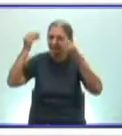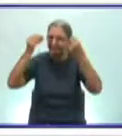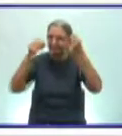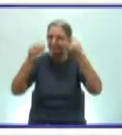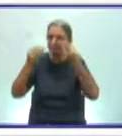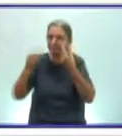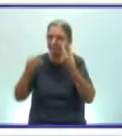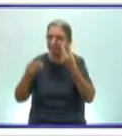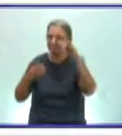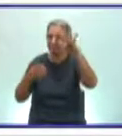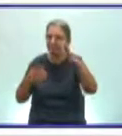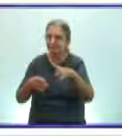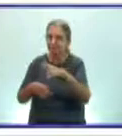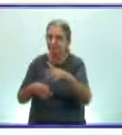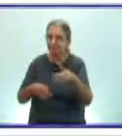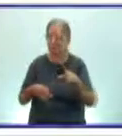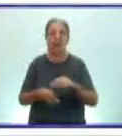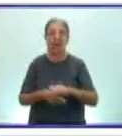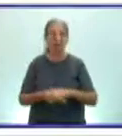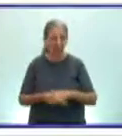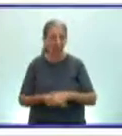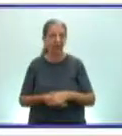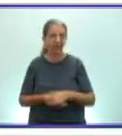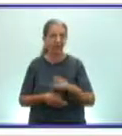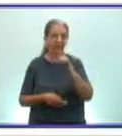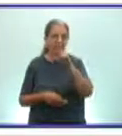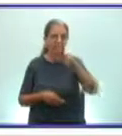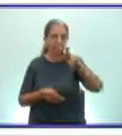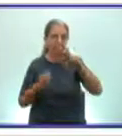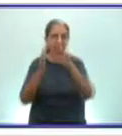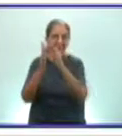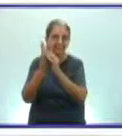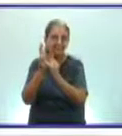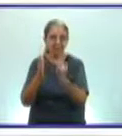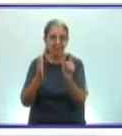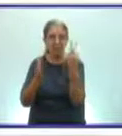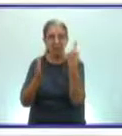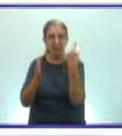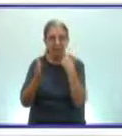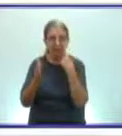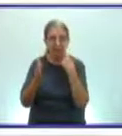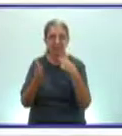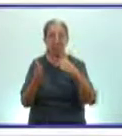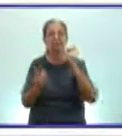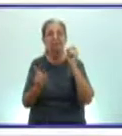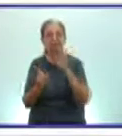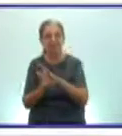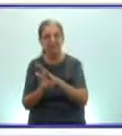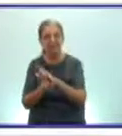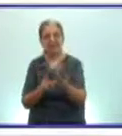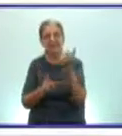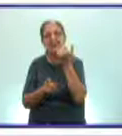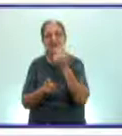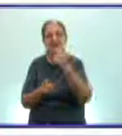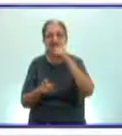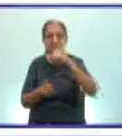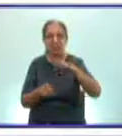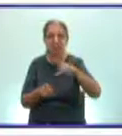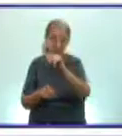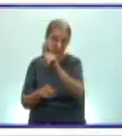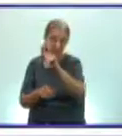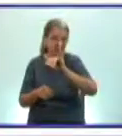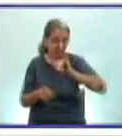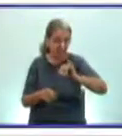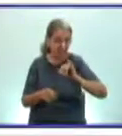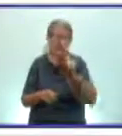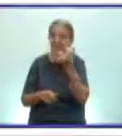tabla. Se corresponde con los 12 meses. ¿Por qué? Porque 16 niños